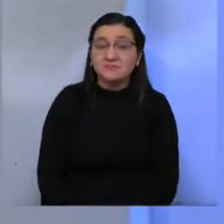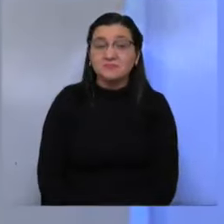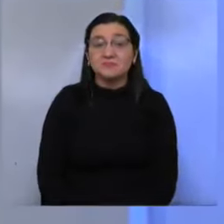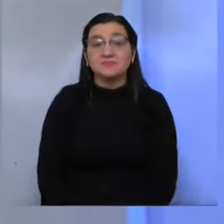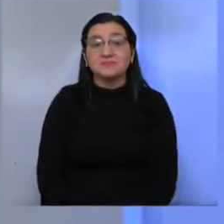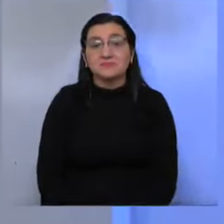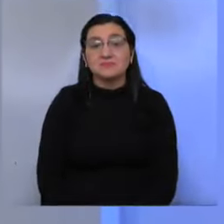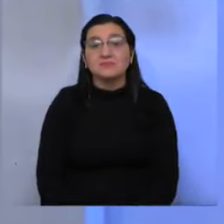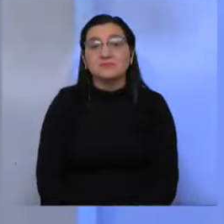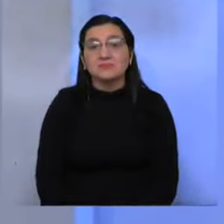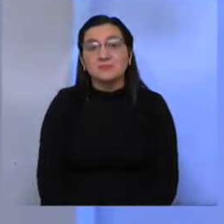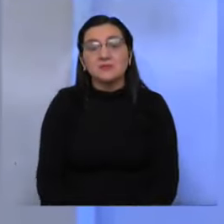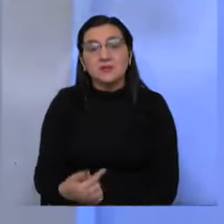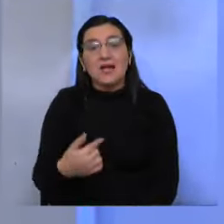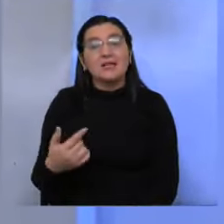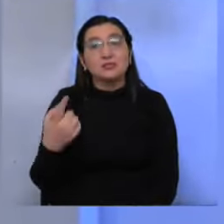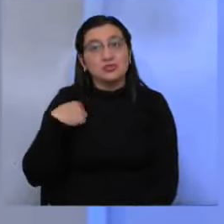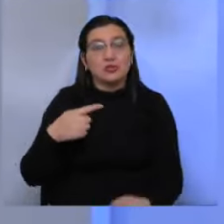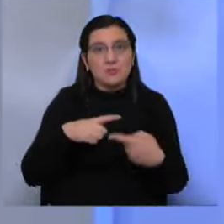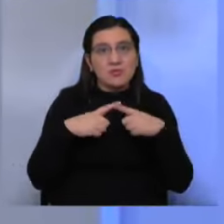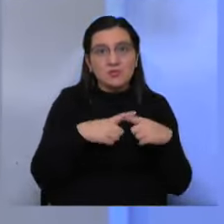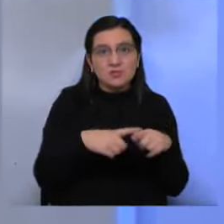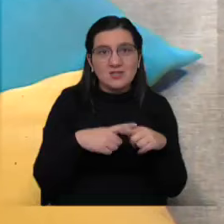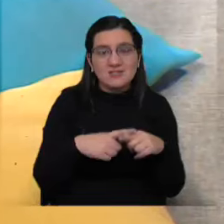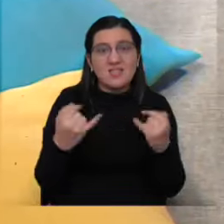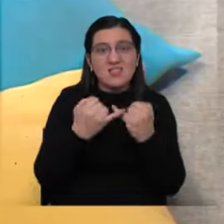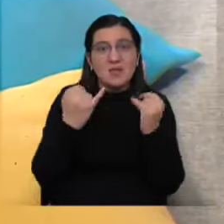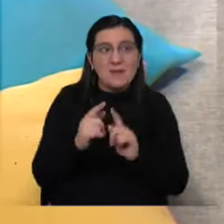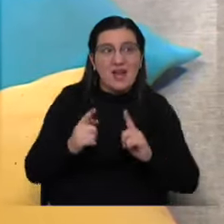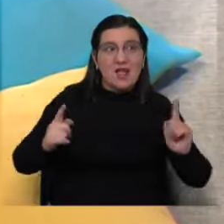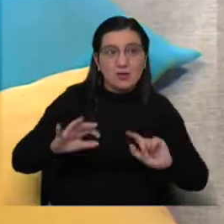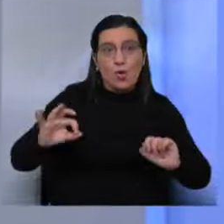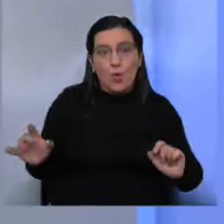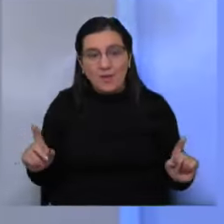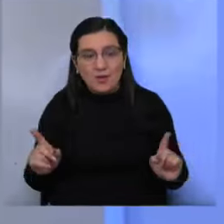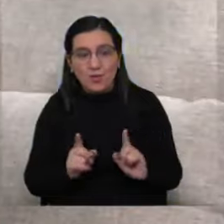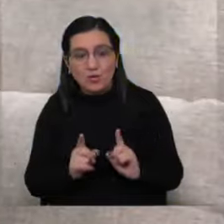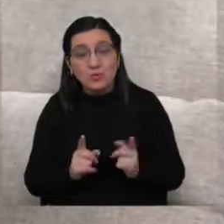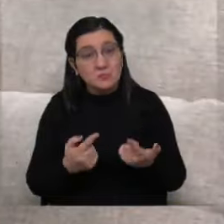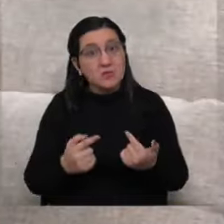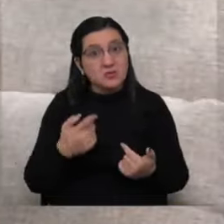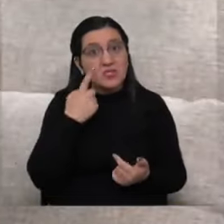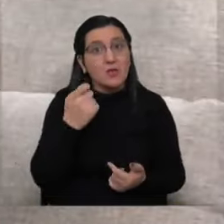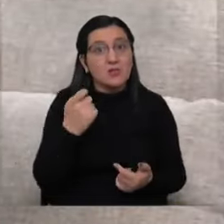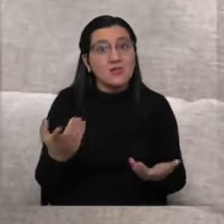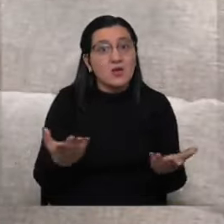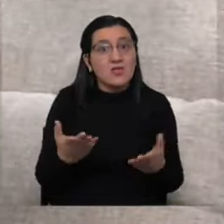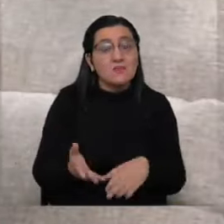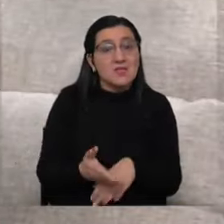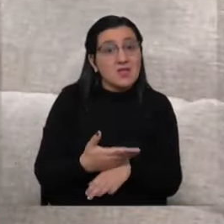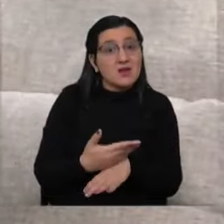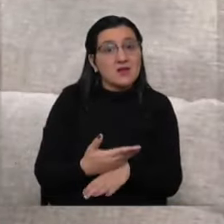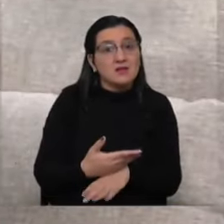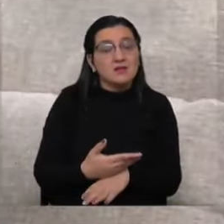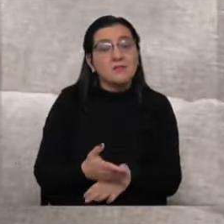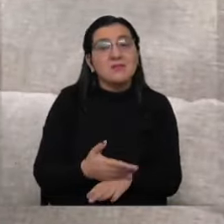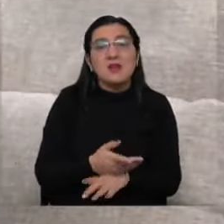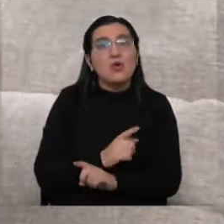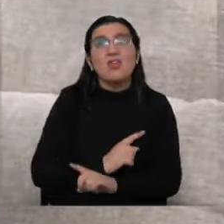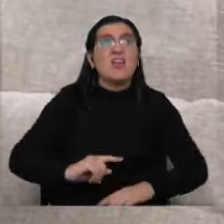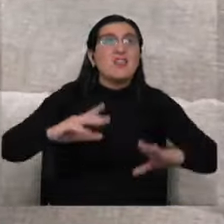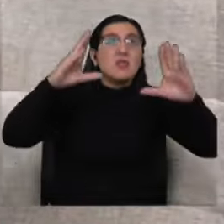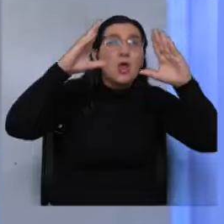soy yo que porque te acordas que tuvimos la discusión si empezaban a ser más largos o más cortos y al final resultó y de mañana cuando yo me voy tomar el Ómnibus tampoco